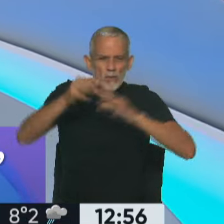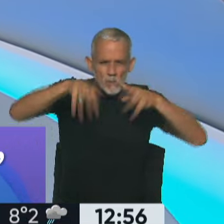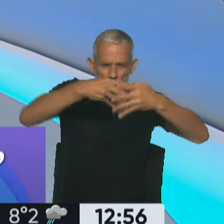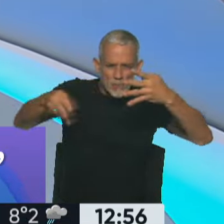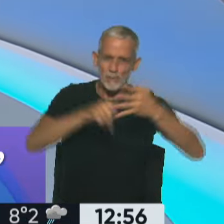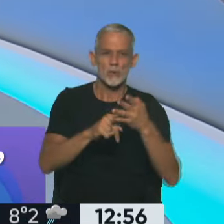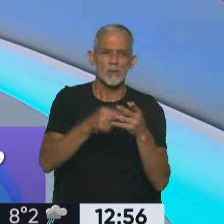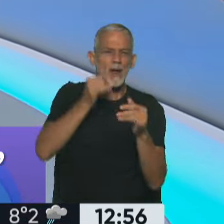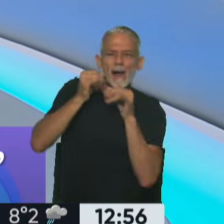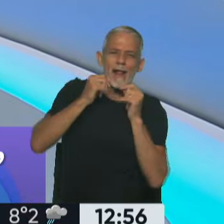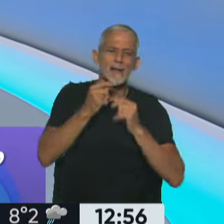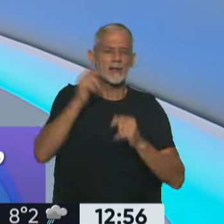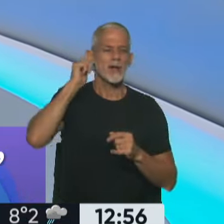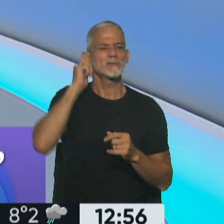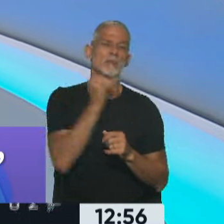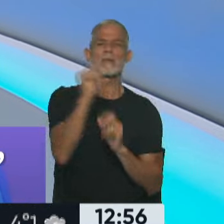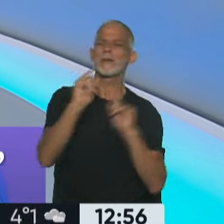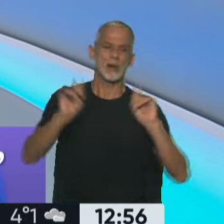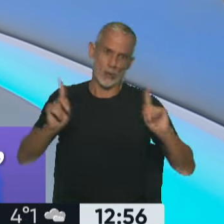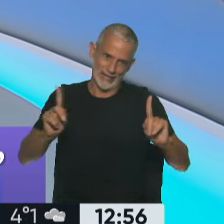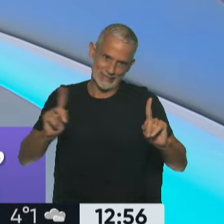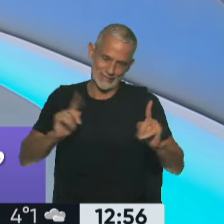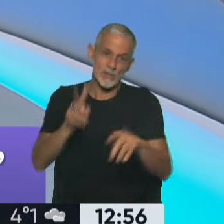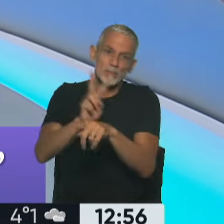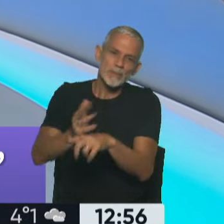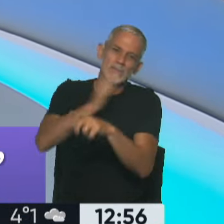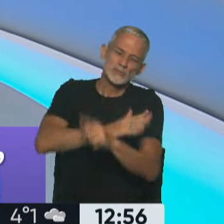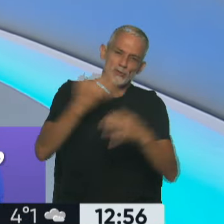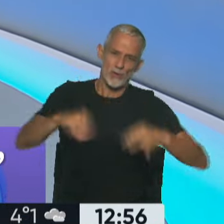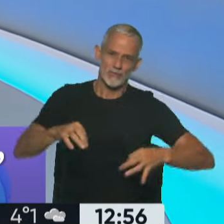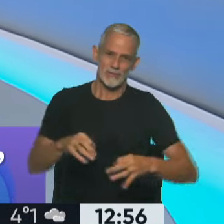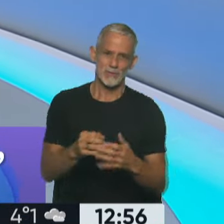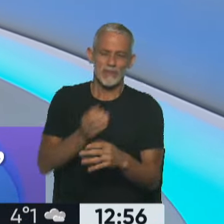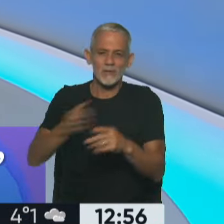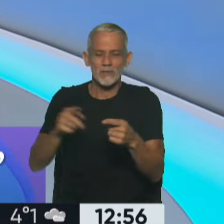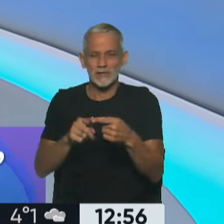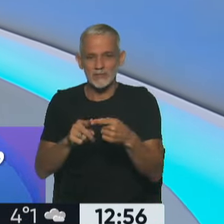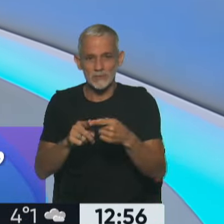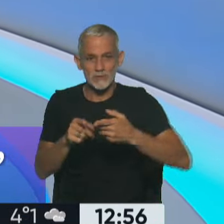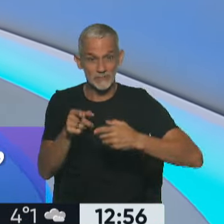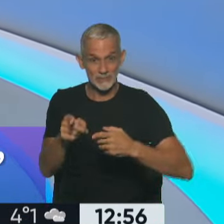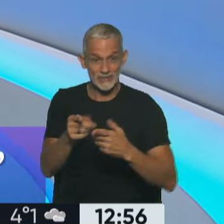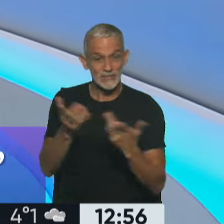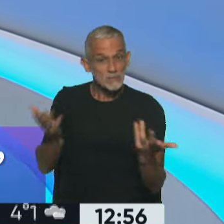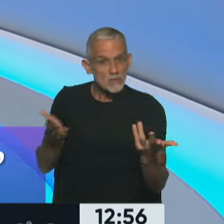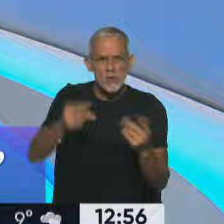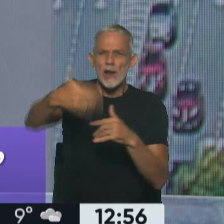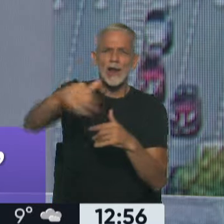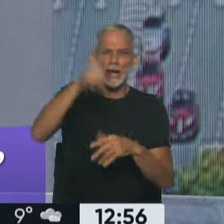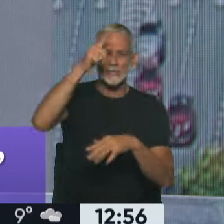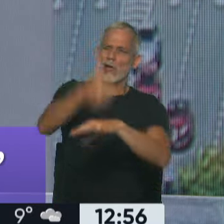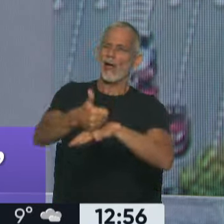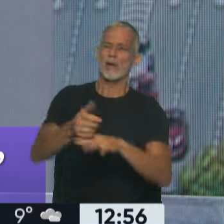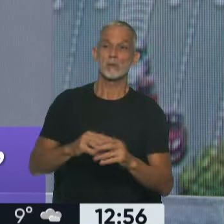chusmerío de peluquería, inteligencia criminal, no hay prevención. O sea, prevención no es poner a los patrulleros dando vueltas por las calles para que la gente